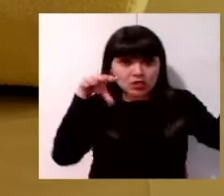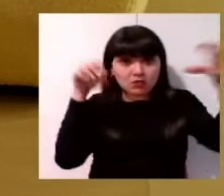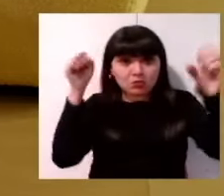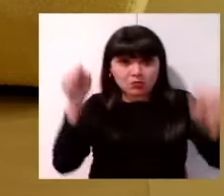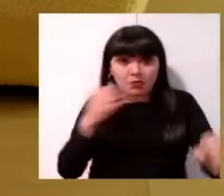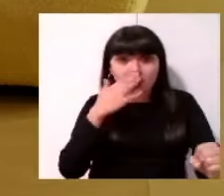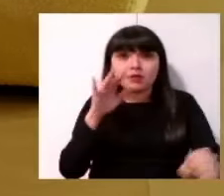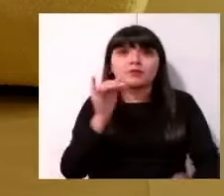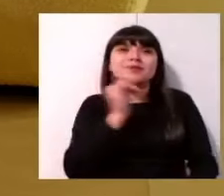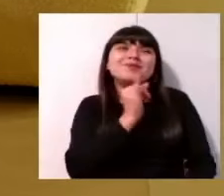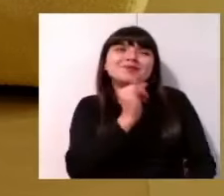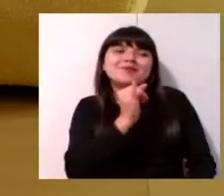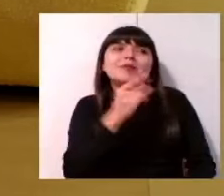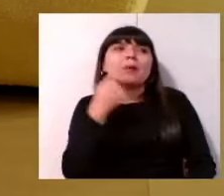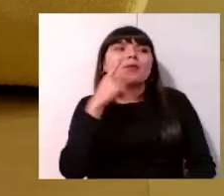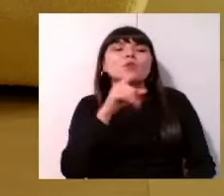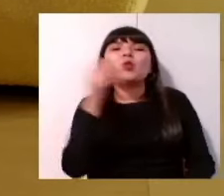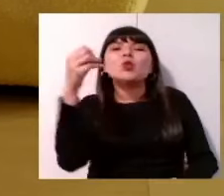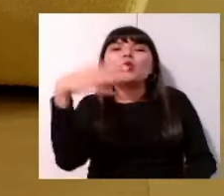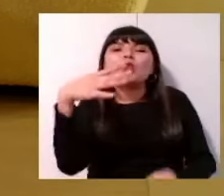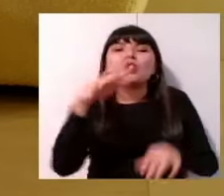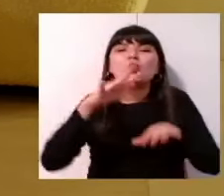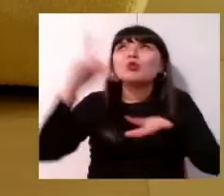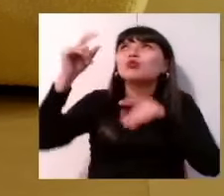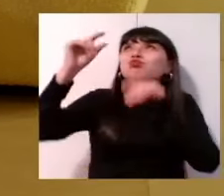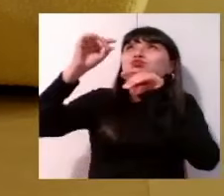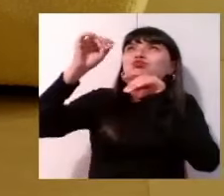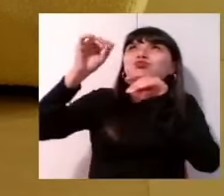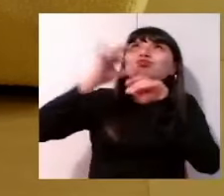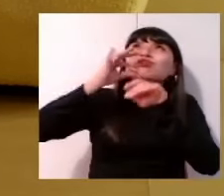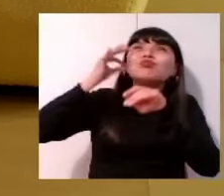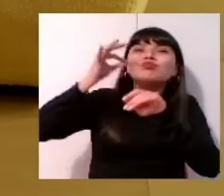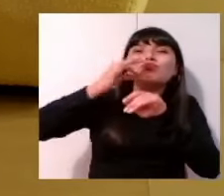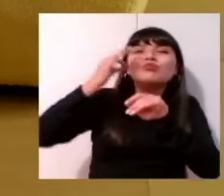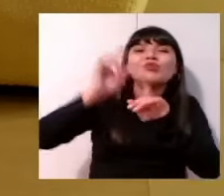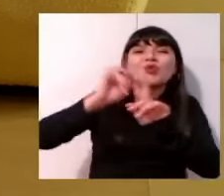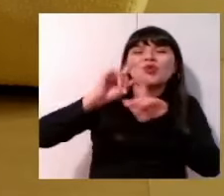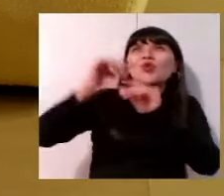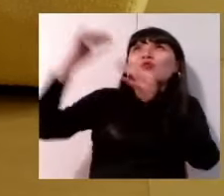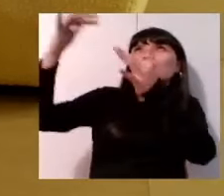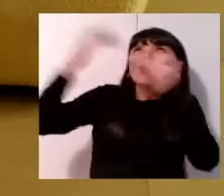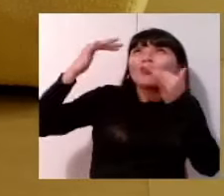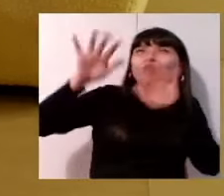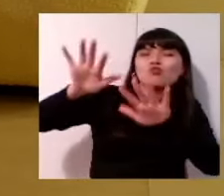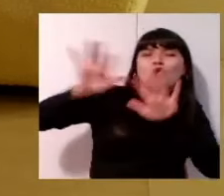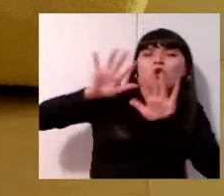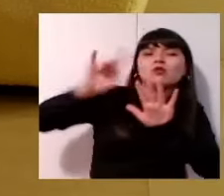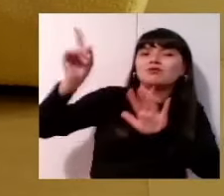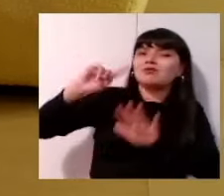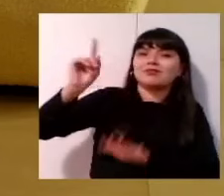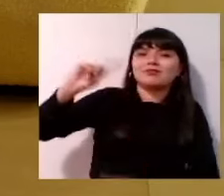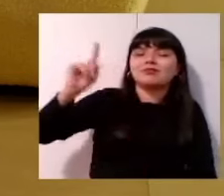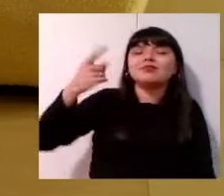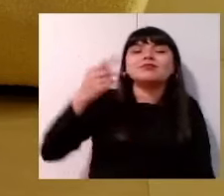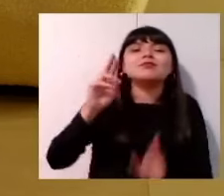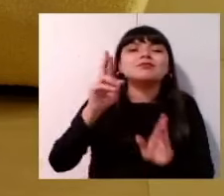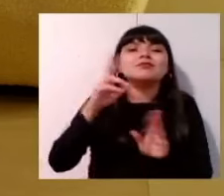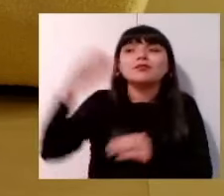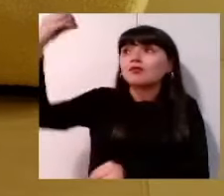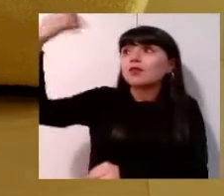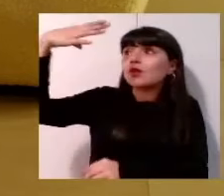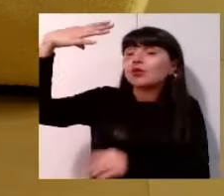cálidas, no luces fuertes, no luces muy brillantes, y que sea una luz lo más chiquitita posible, pero que sí